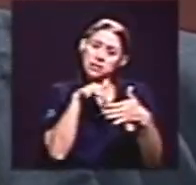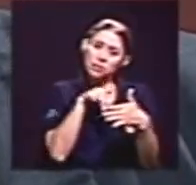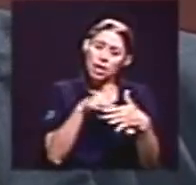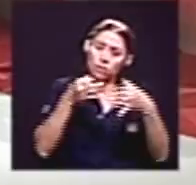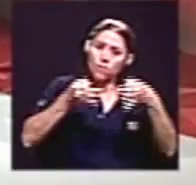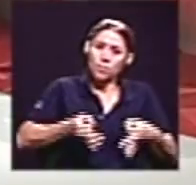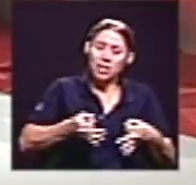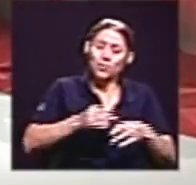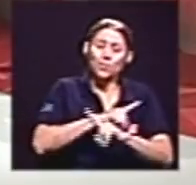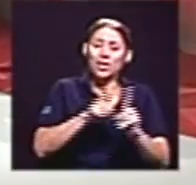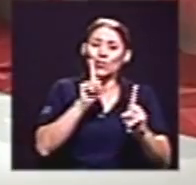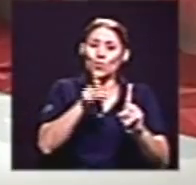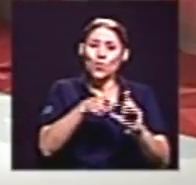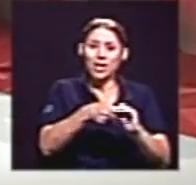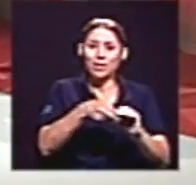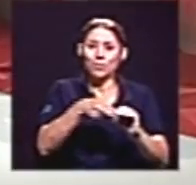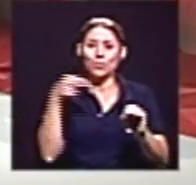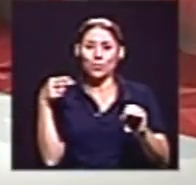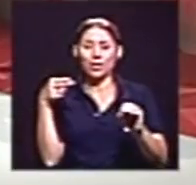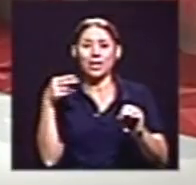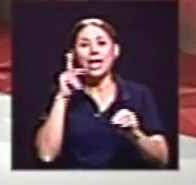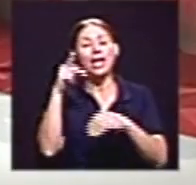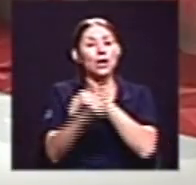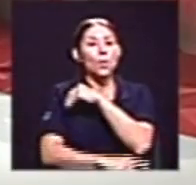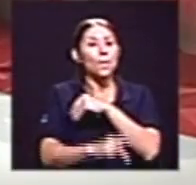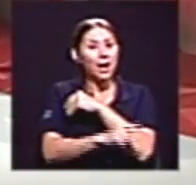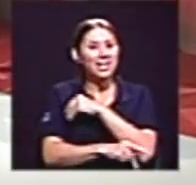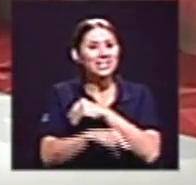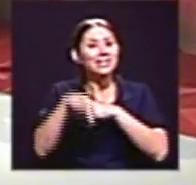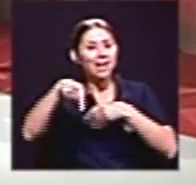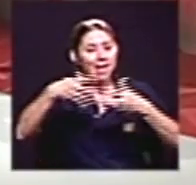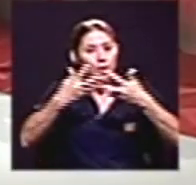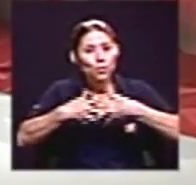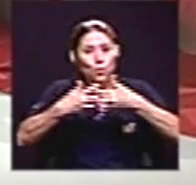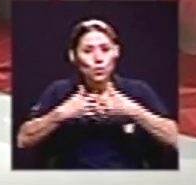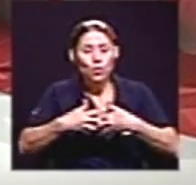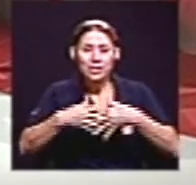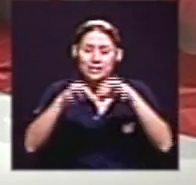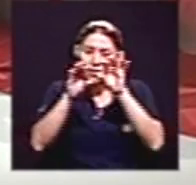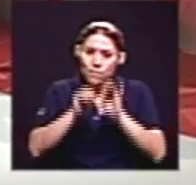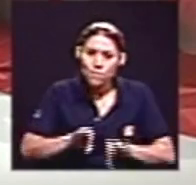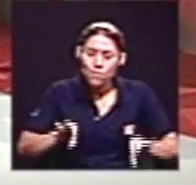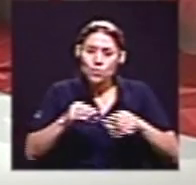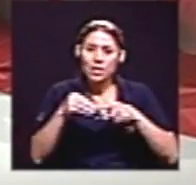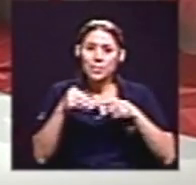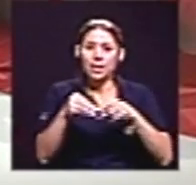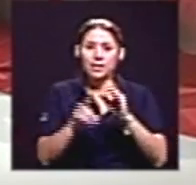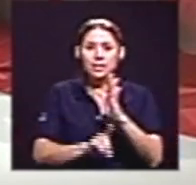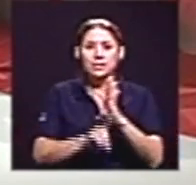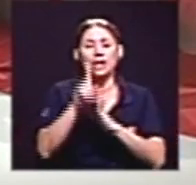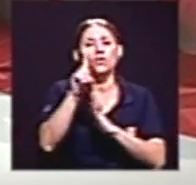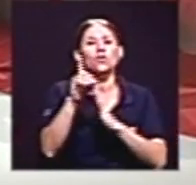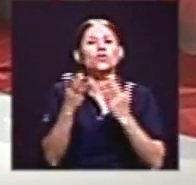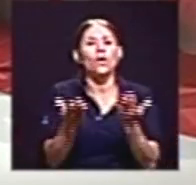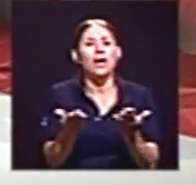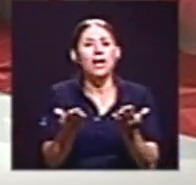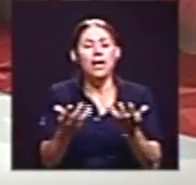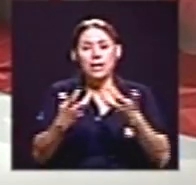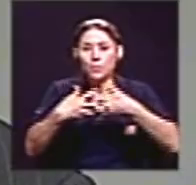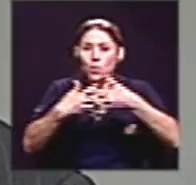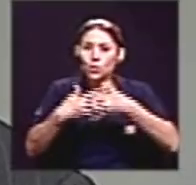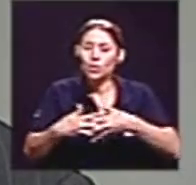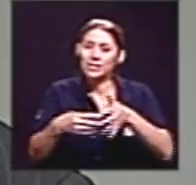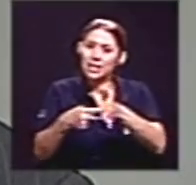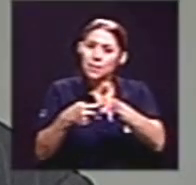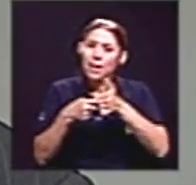sin educación formal en un país en donde los motores fundamentales del desarrollo han sido motores que demandan una